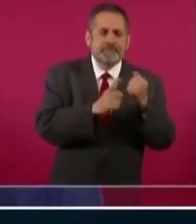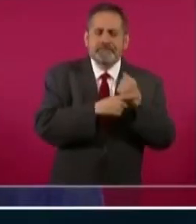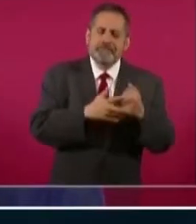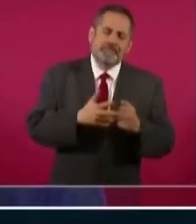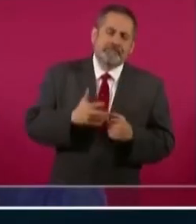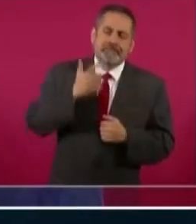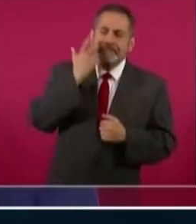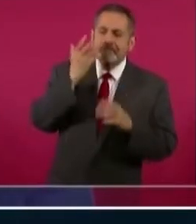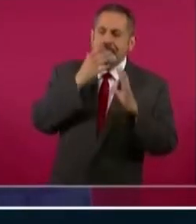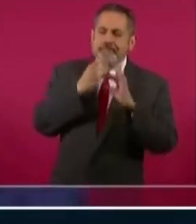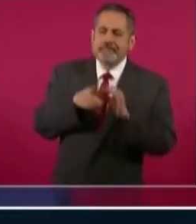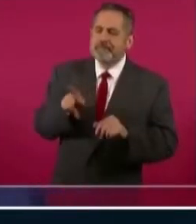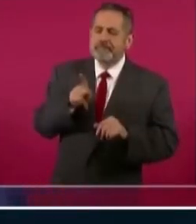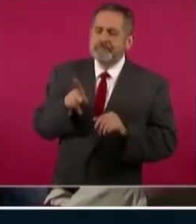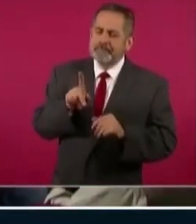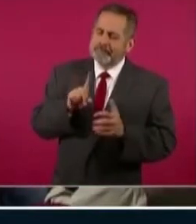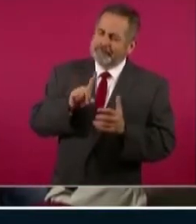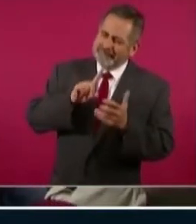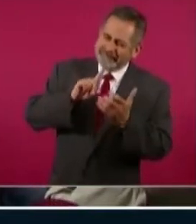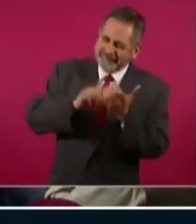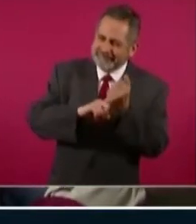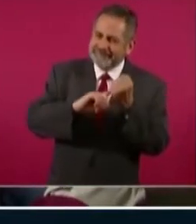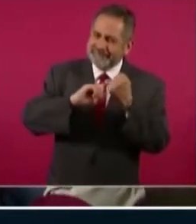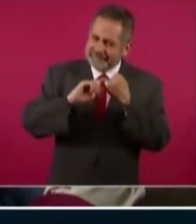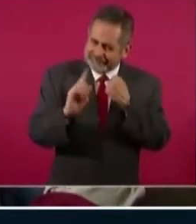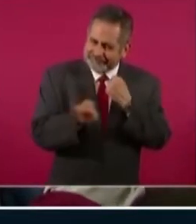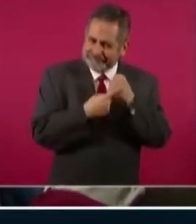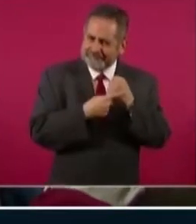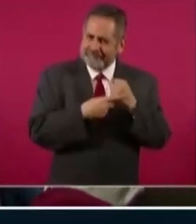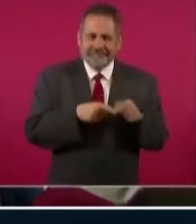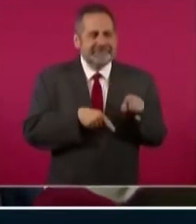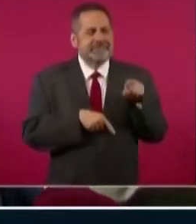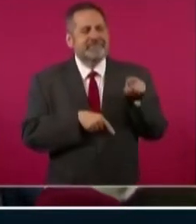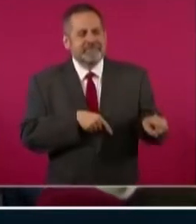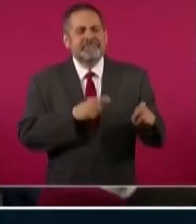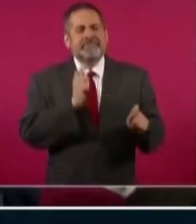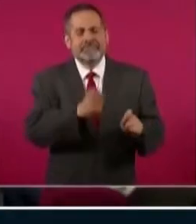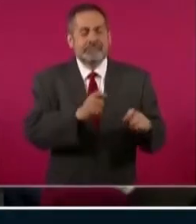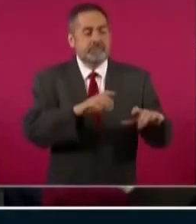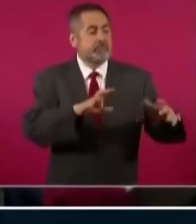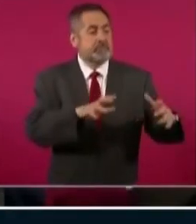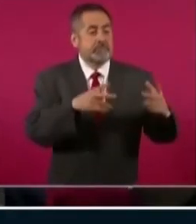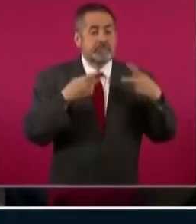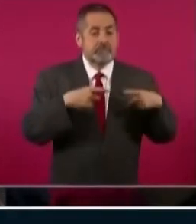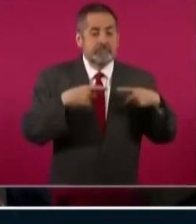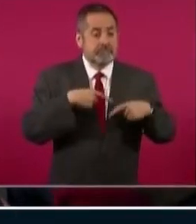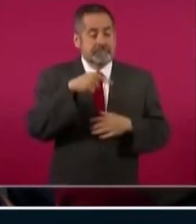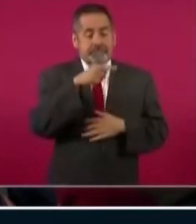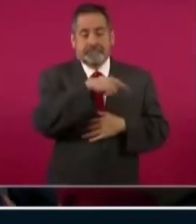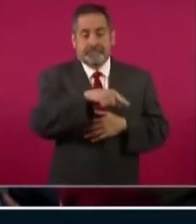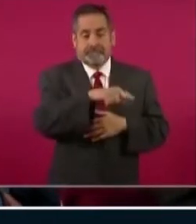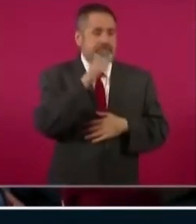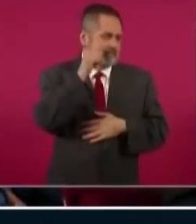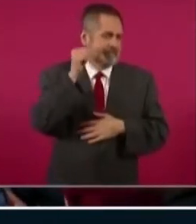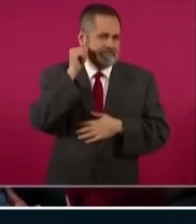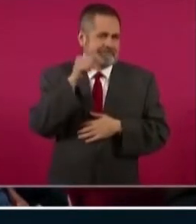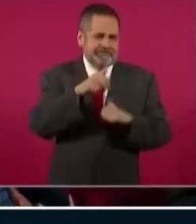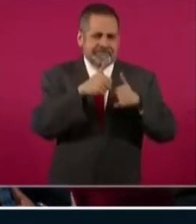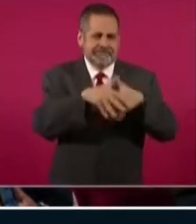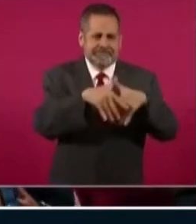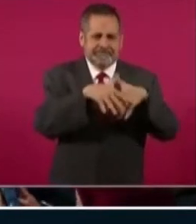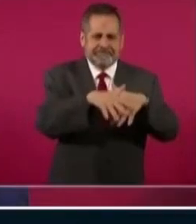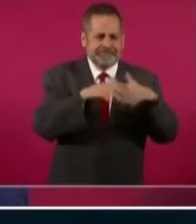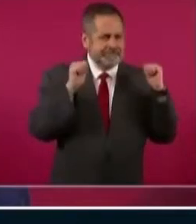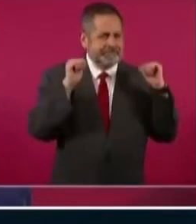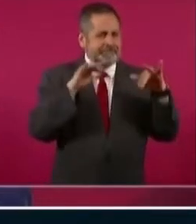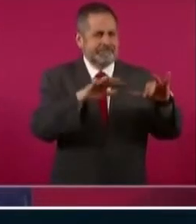una plataforma diaria de 2 horas en televisión nacional para explicitar, para criticar, para